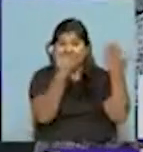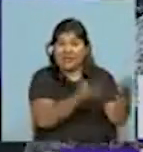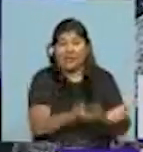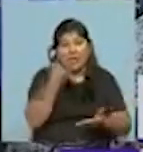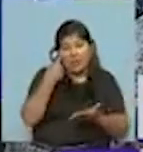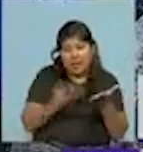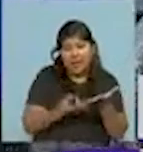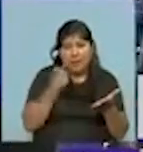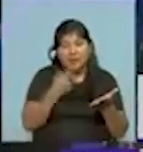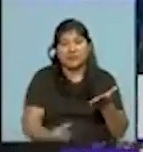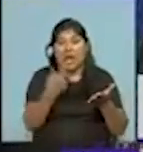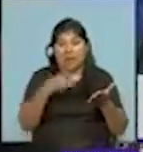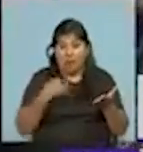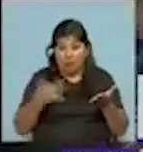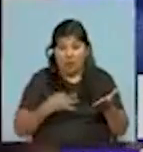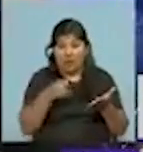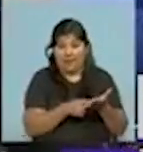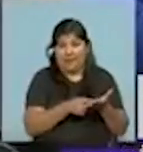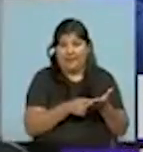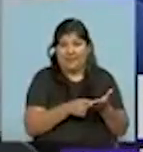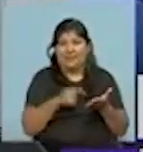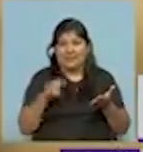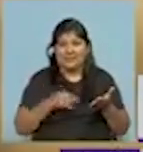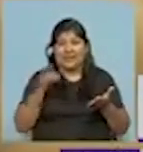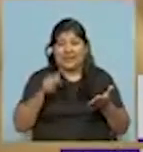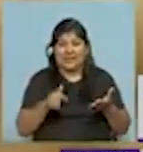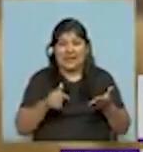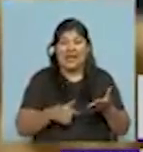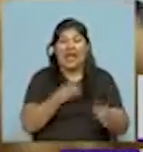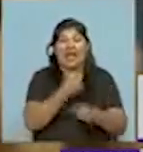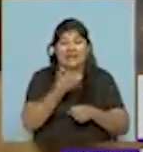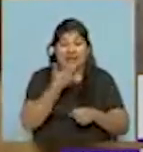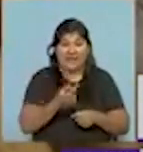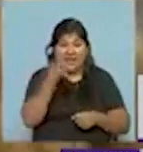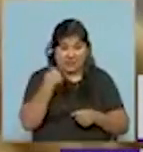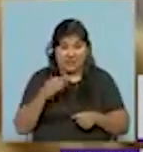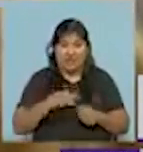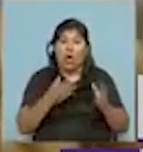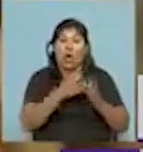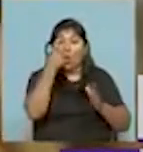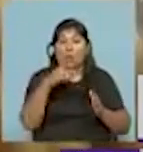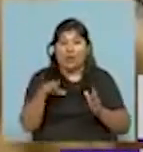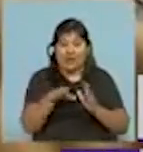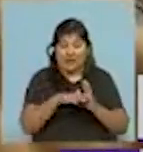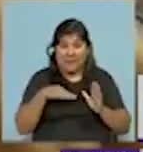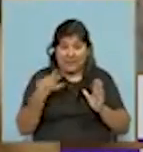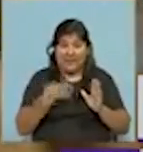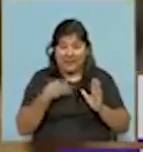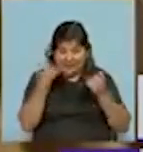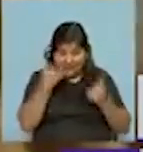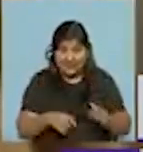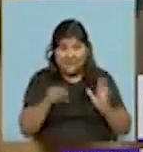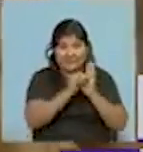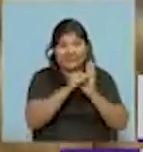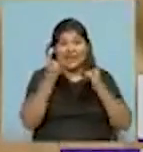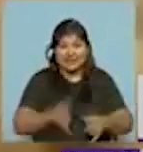una materia de acá hasta abril del año pasado y que son activos tiene un vencimiento hacer esta